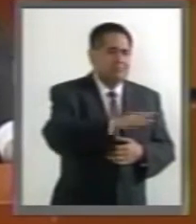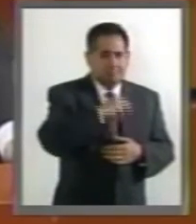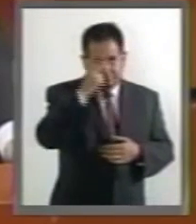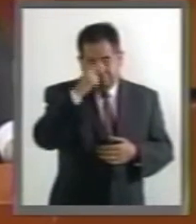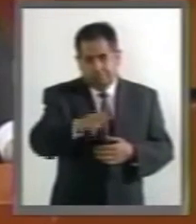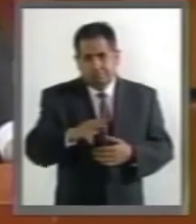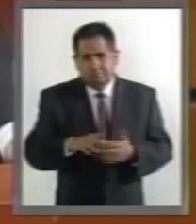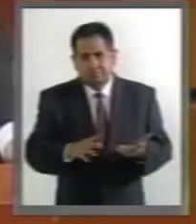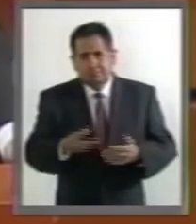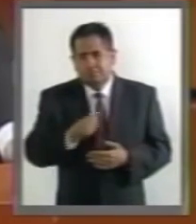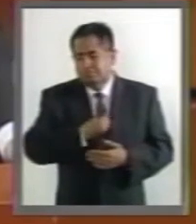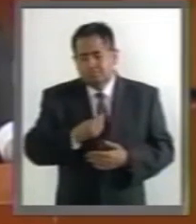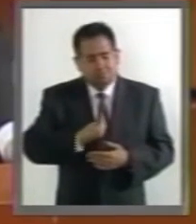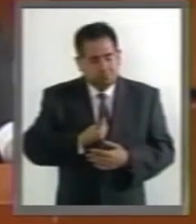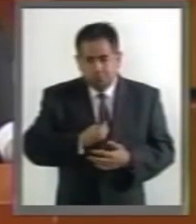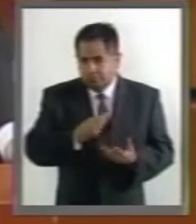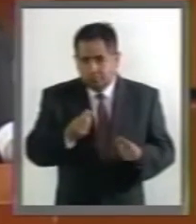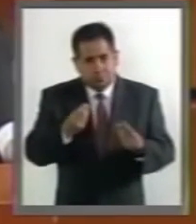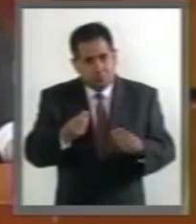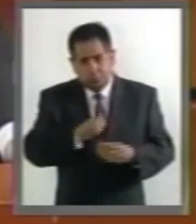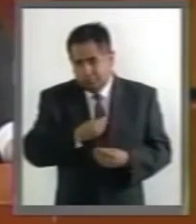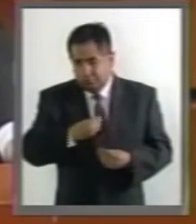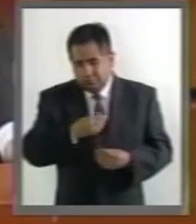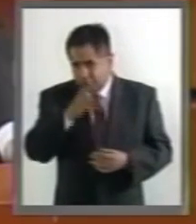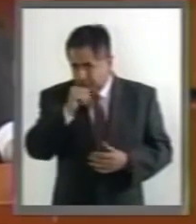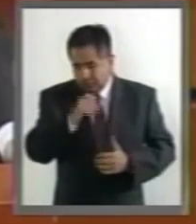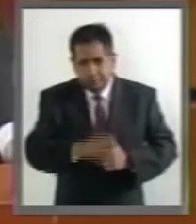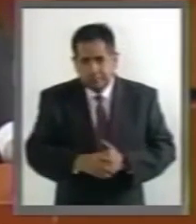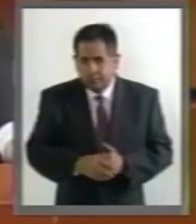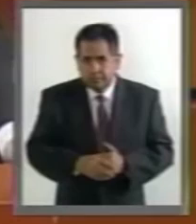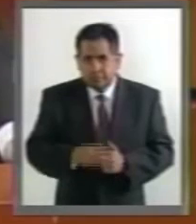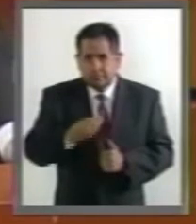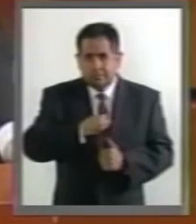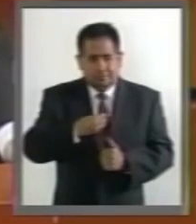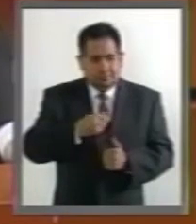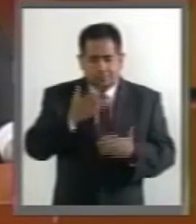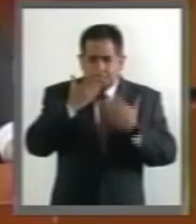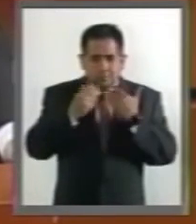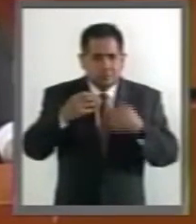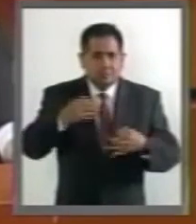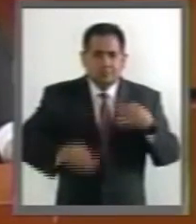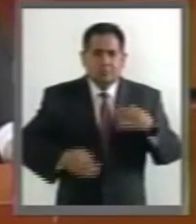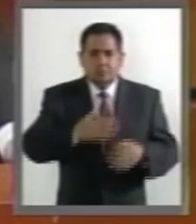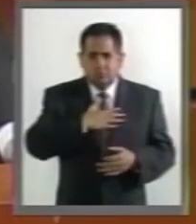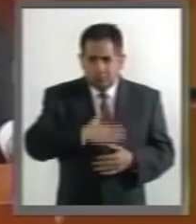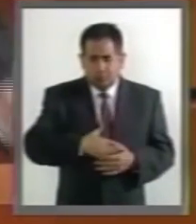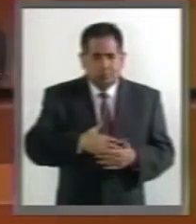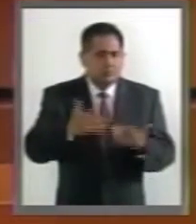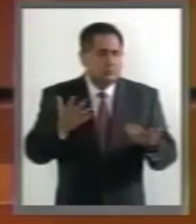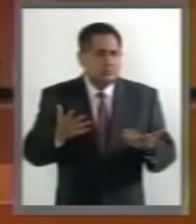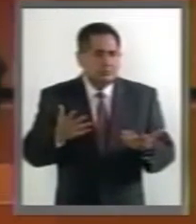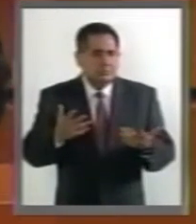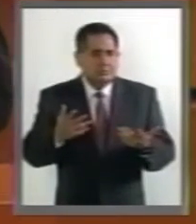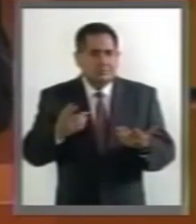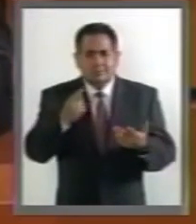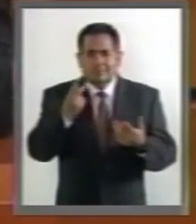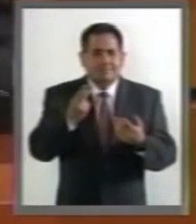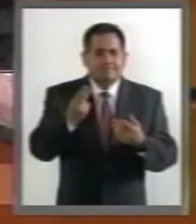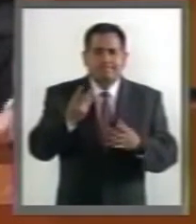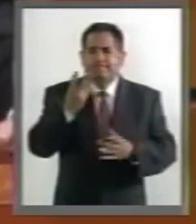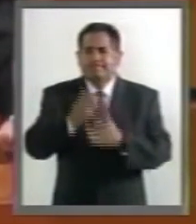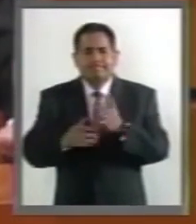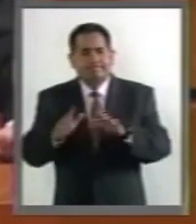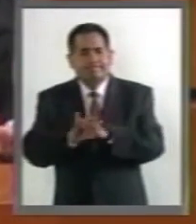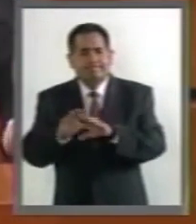está aguantando mucho el que no tenga justicia y que tengan que emigrar